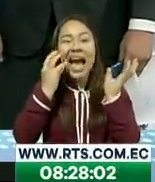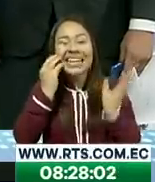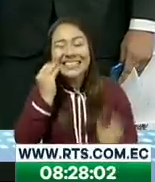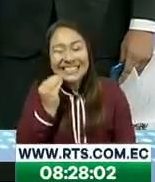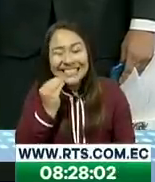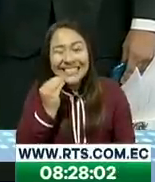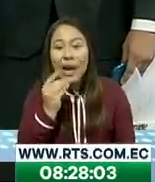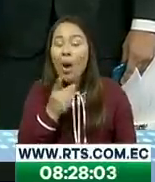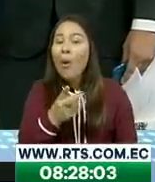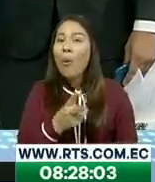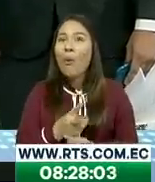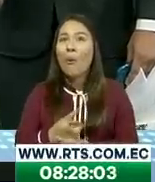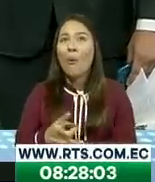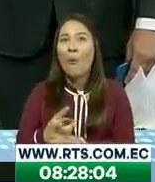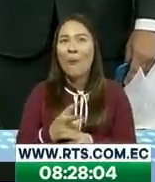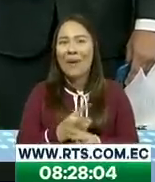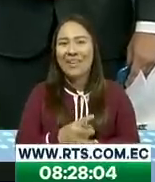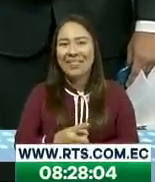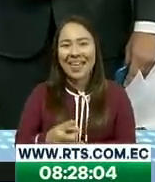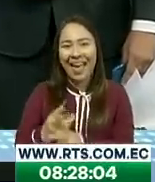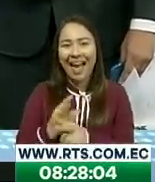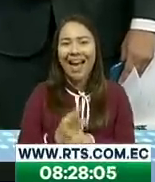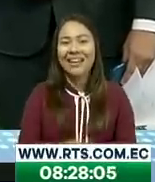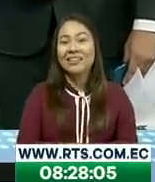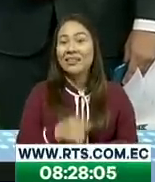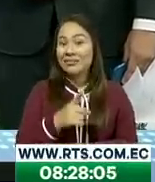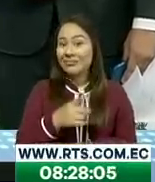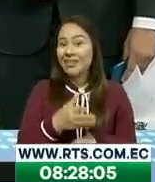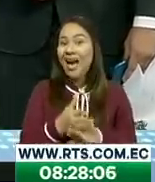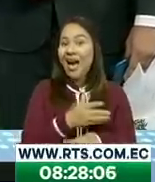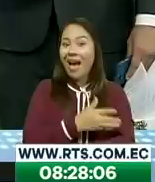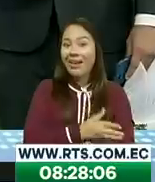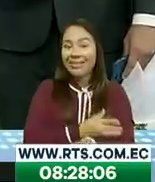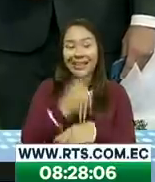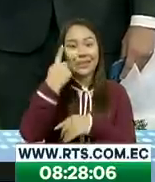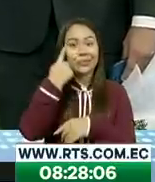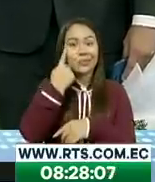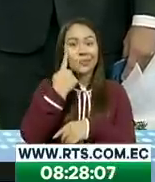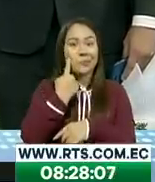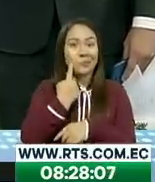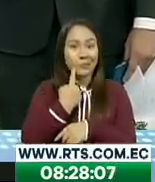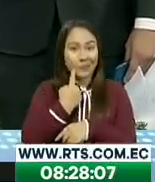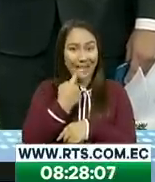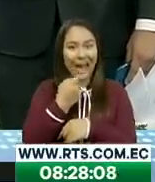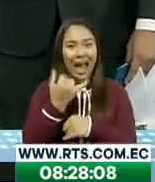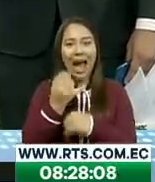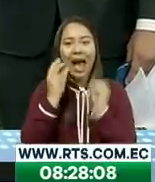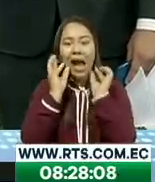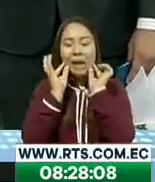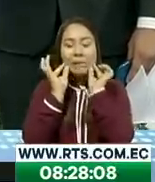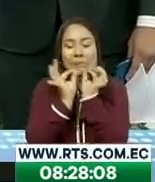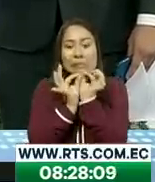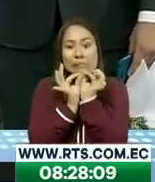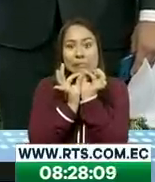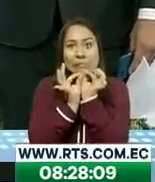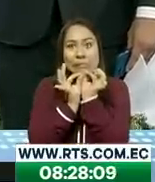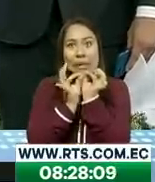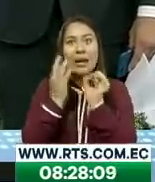por dentro. Lo acaba de decir el productor, es terrible este productor. Está